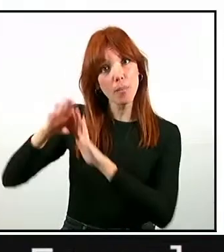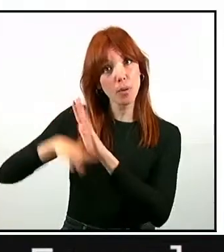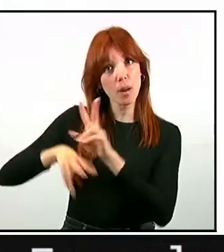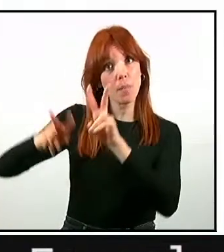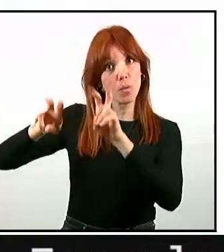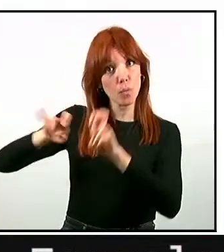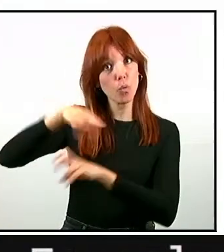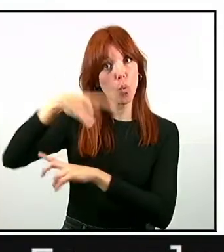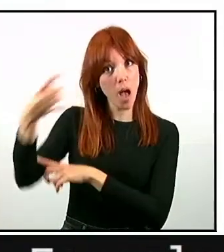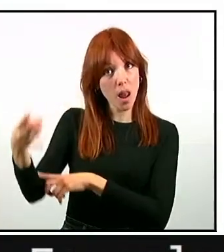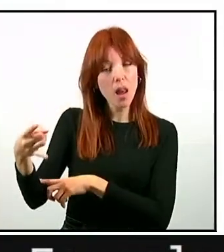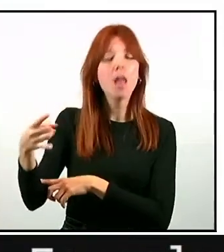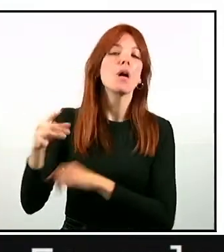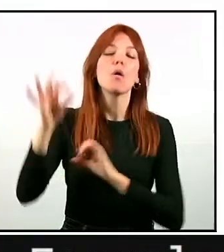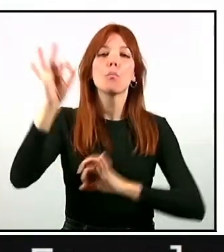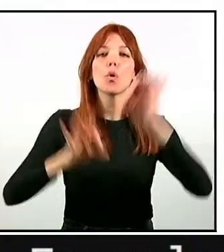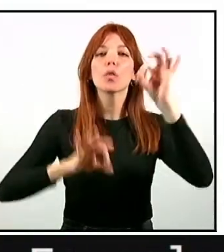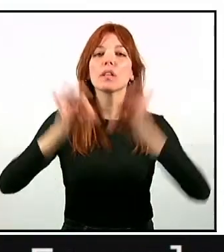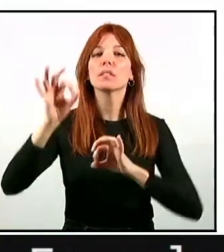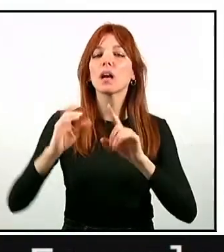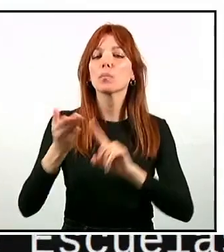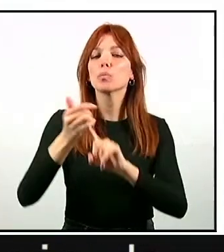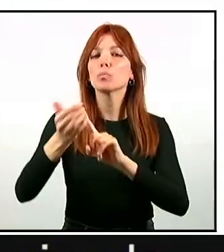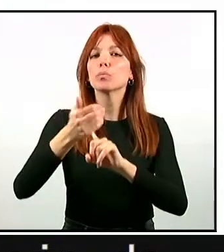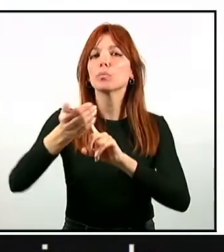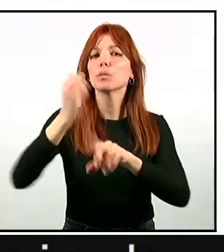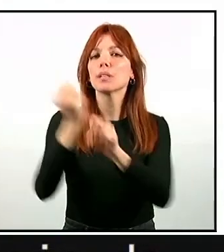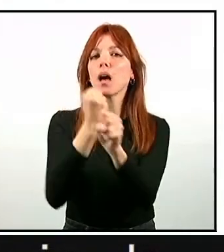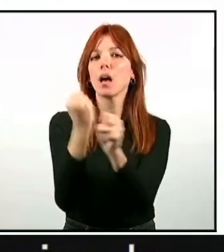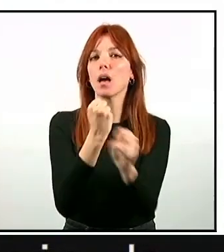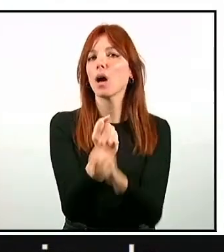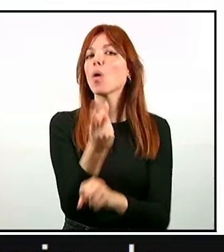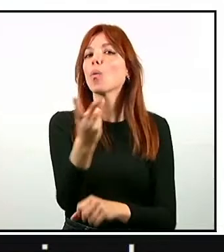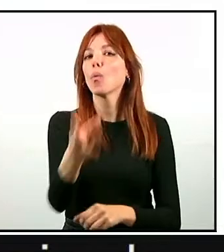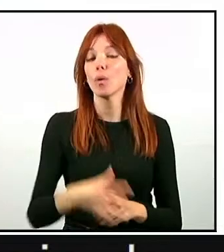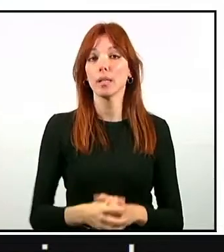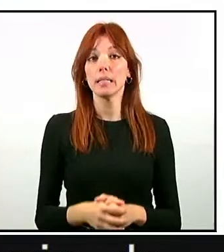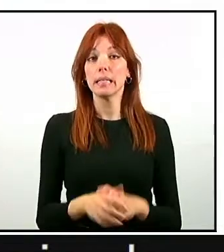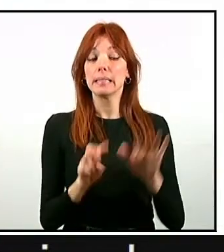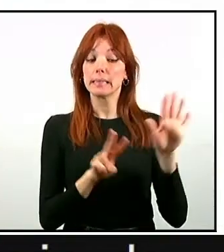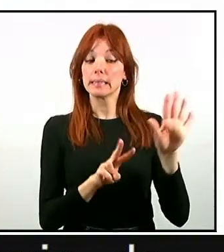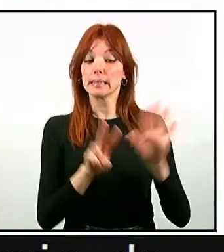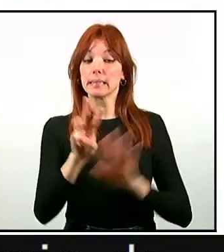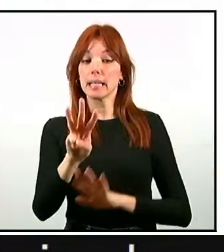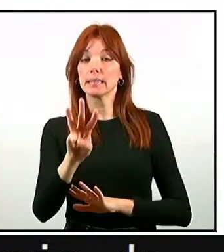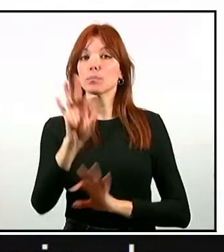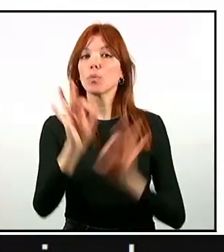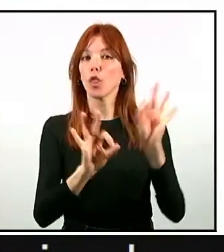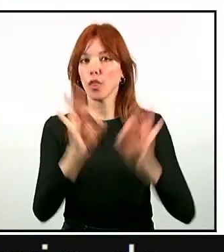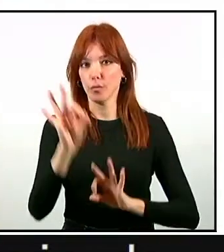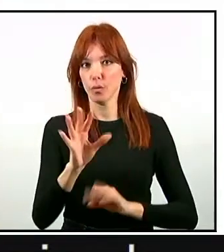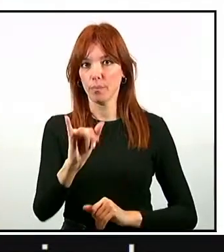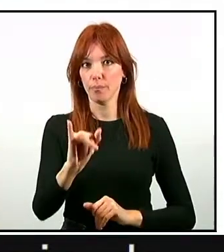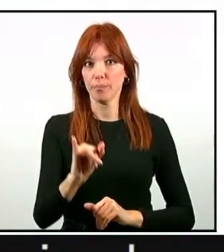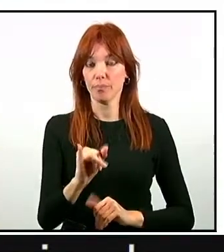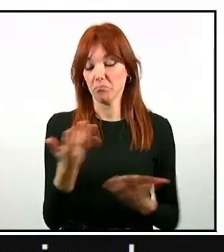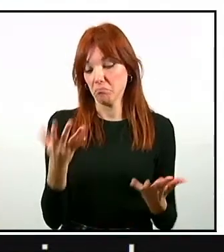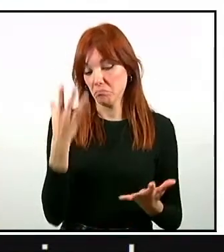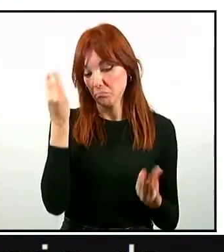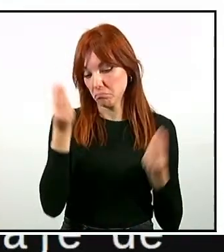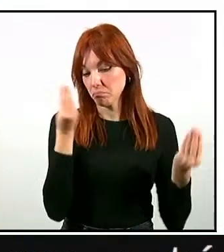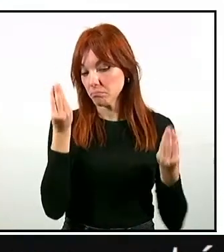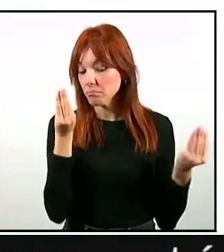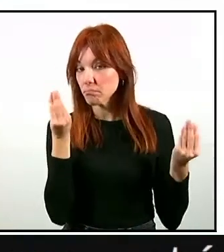profesionales duales tiene un porcentaje de inserción del 73%. Por tanto, creemos que está